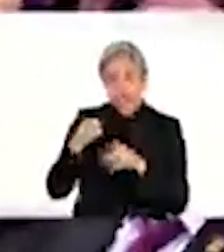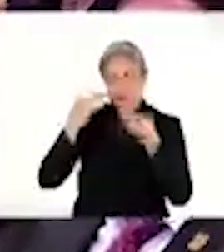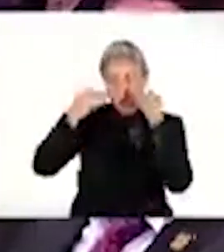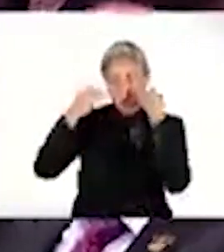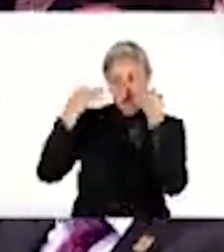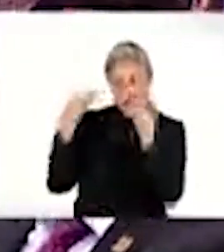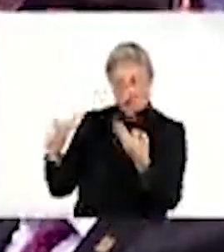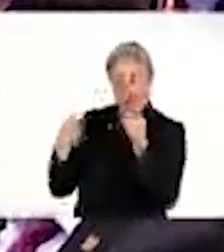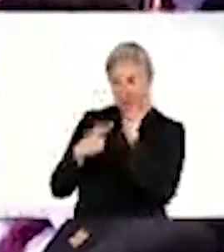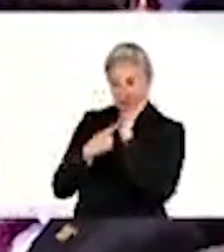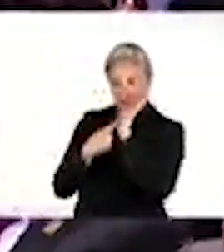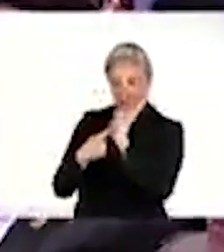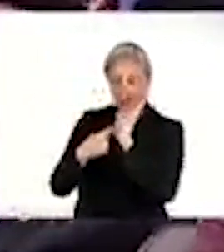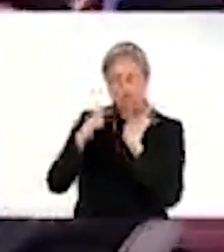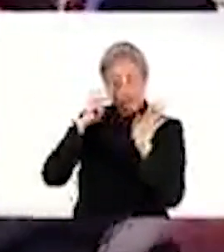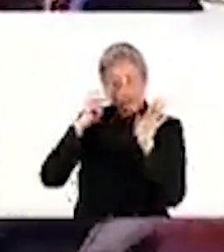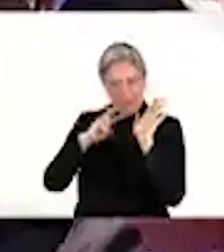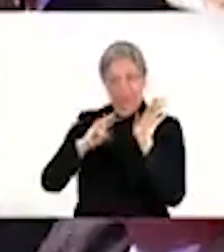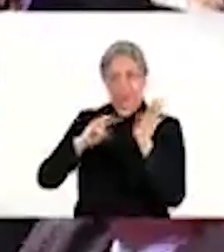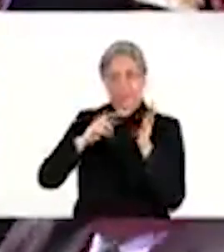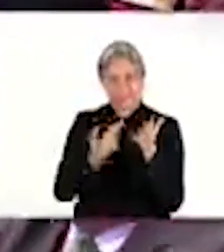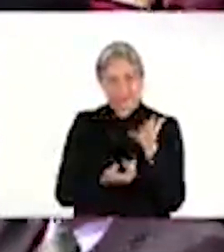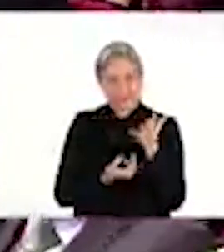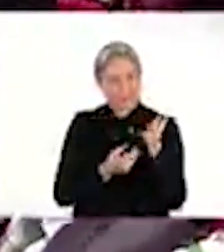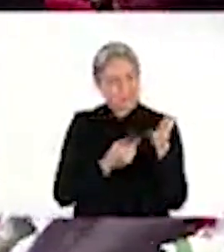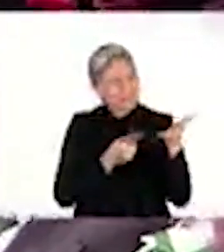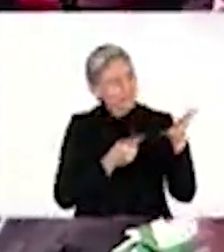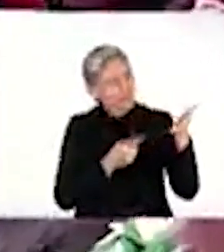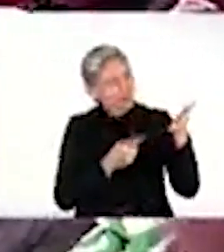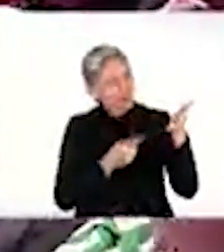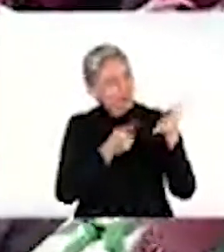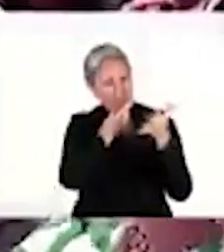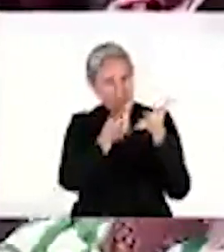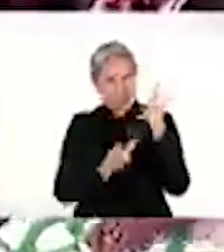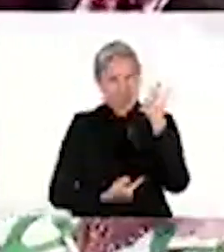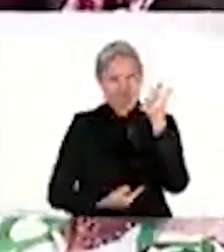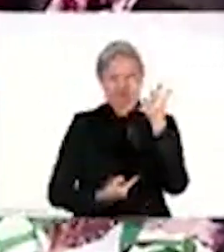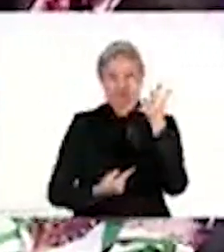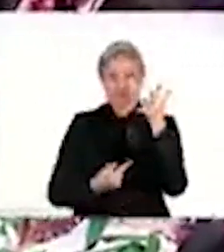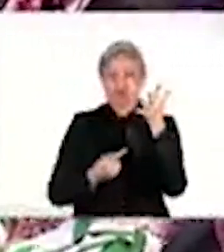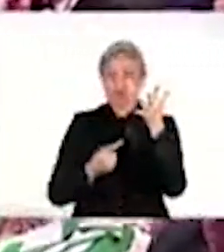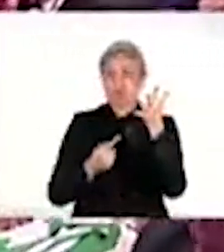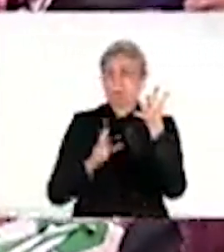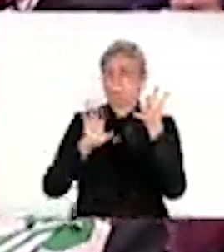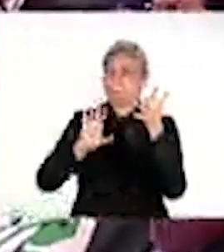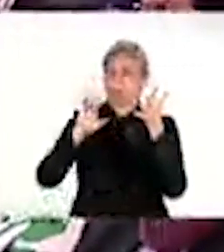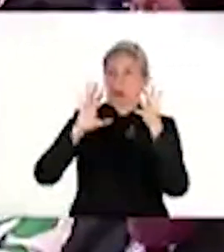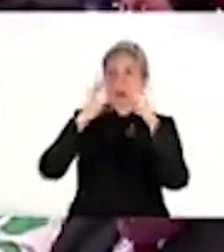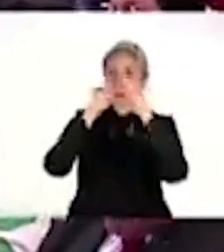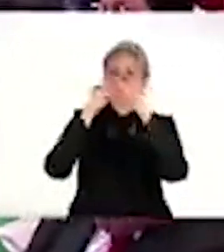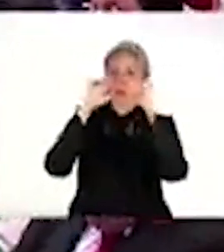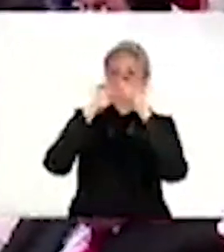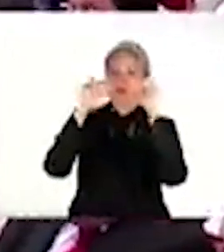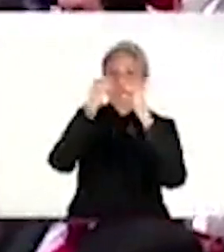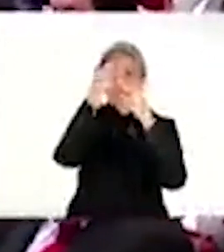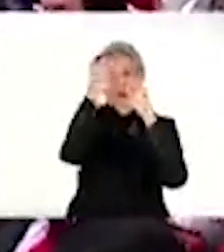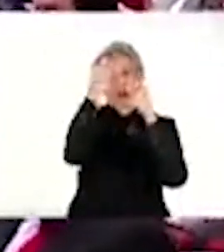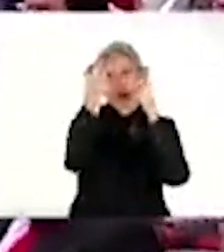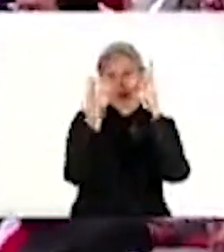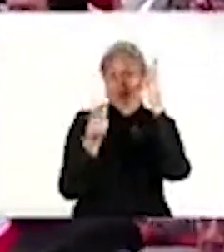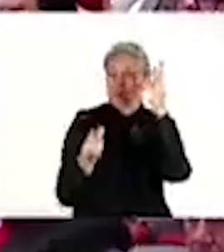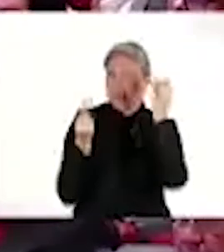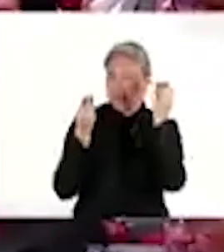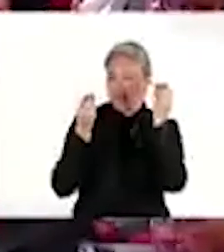en resultados y está rindiendo muy buenos frutos bajo el liderazgo del rector Dámaso.